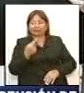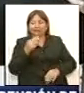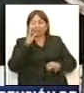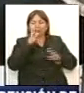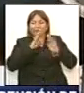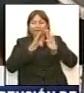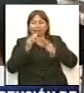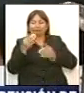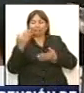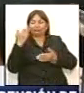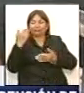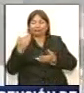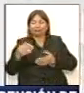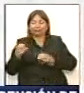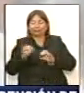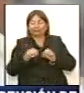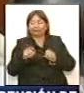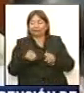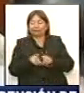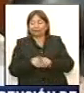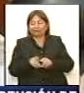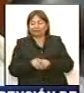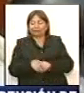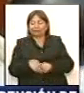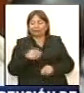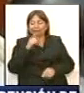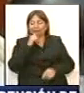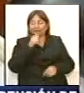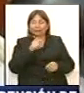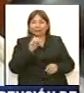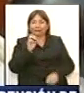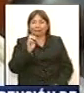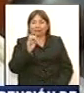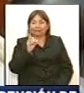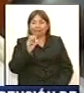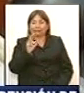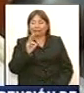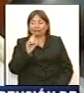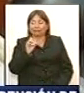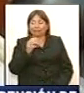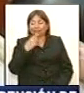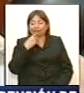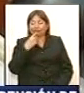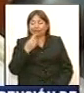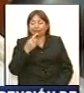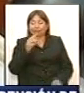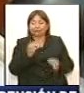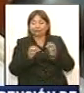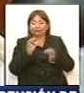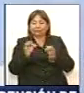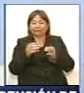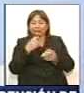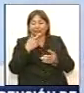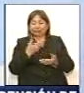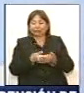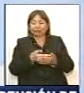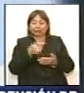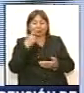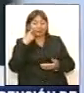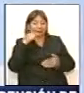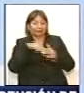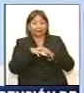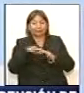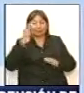por lo que han de venir también. Asimismo, a Eduardo Chesty se convirtió en un personaje inolvidable al encarnar